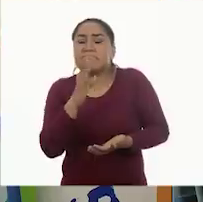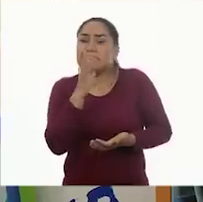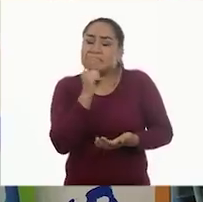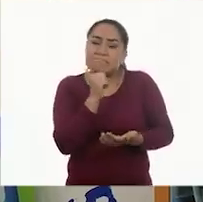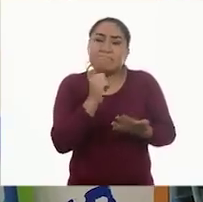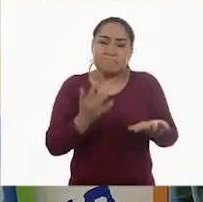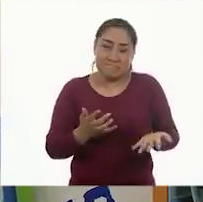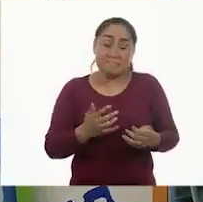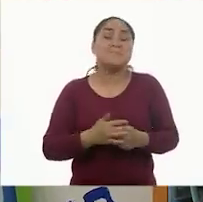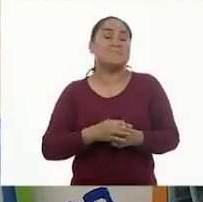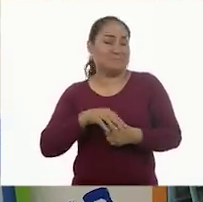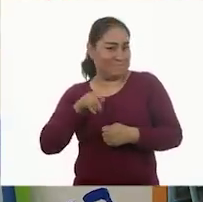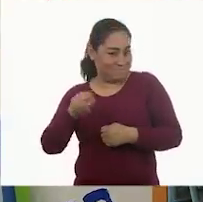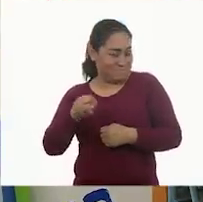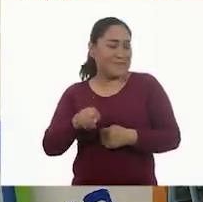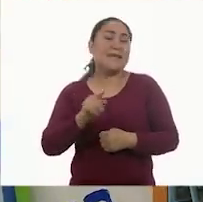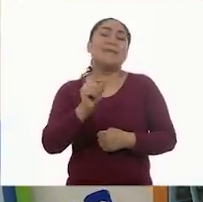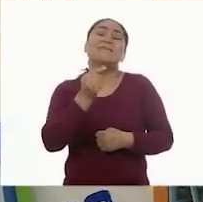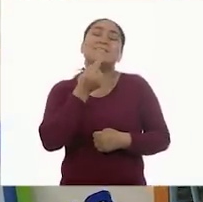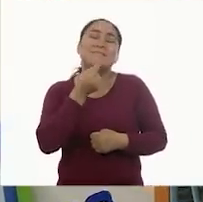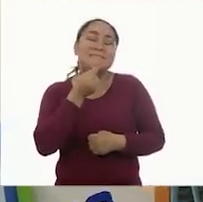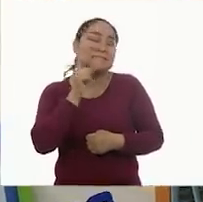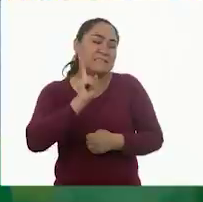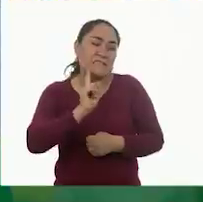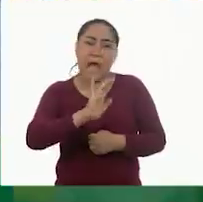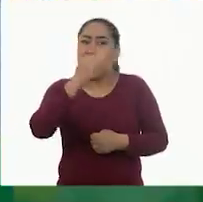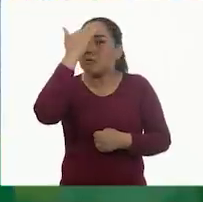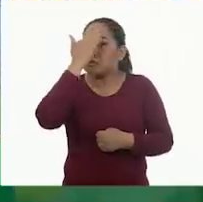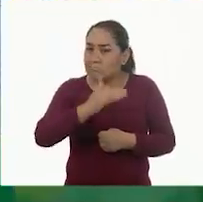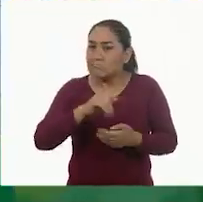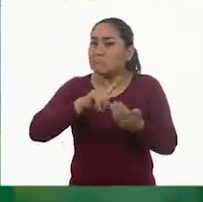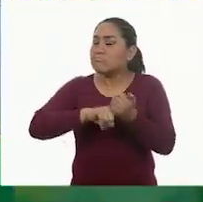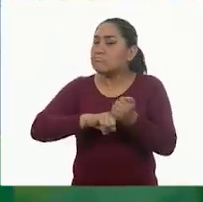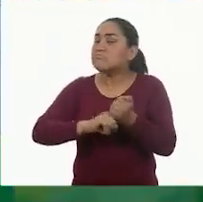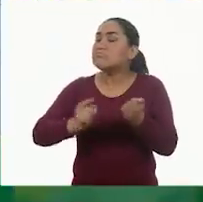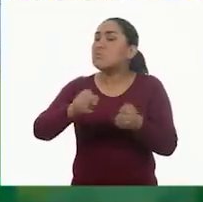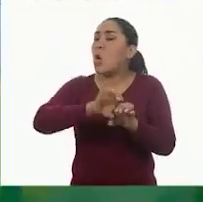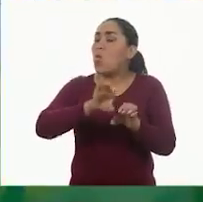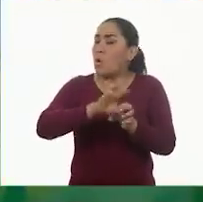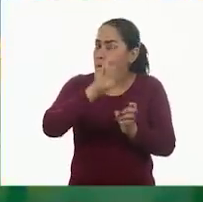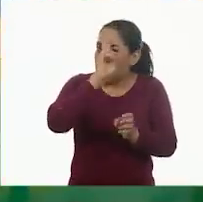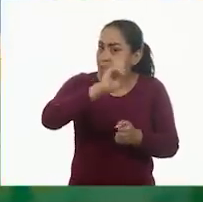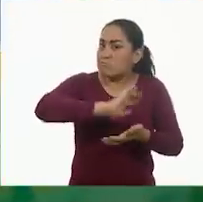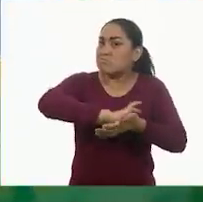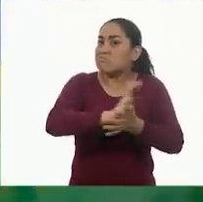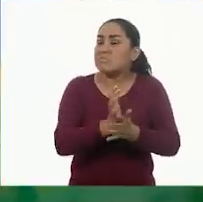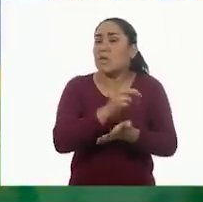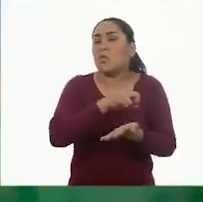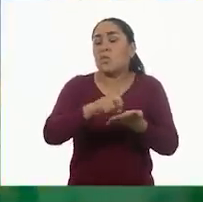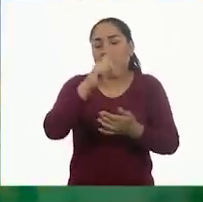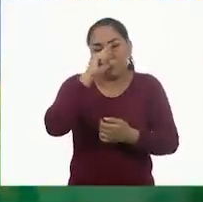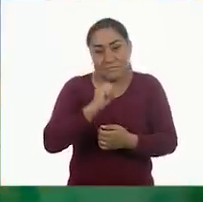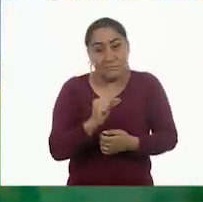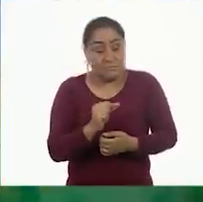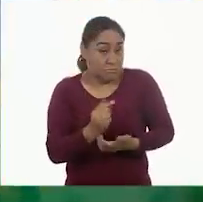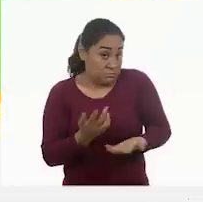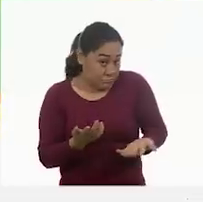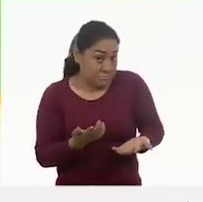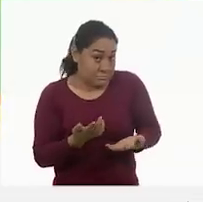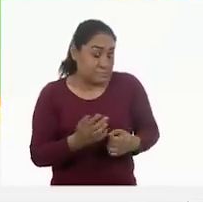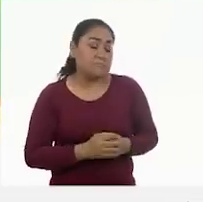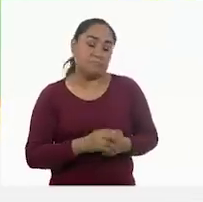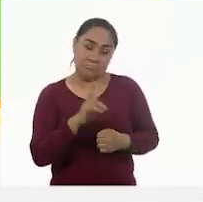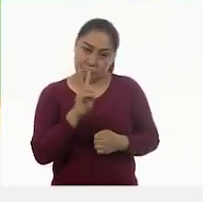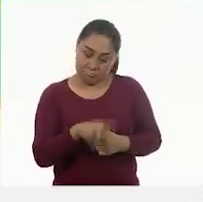nuestra amiga ya sabía perfectamente que estaban vulnerando los derechos de otra persona. Y eso me parece que está muy bien y